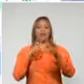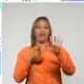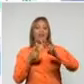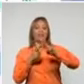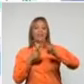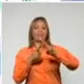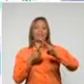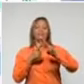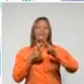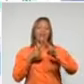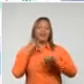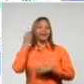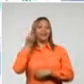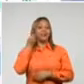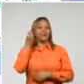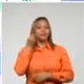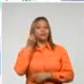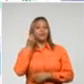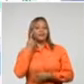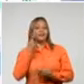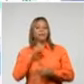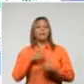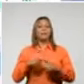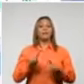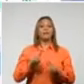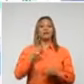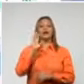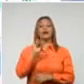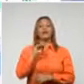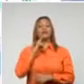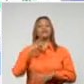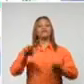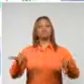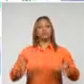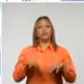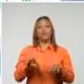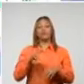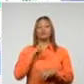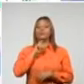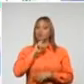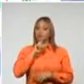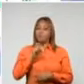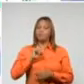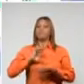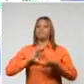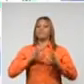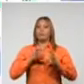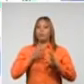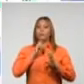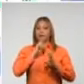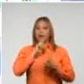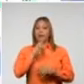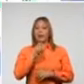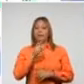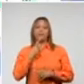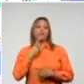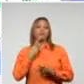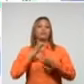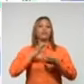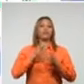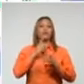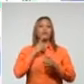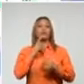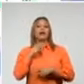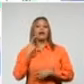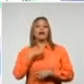hay que pensárselas bien porque estamos hablando de una situación meteorológica que puede condicionar también los modos de actuación en el